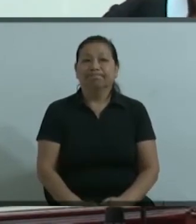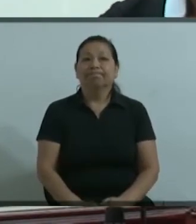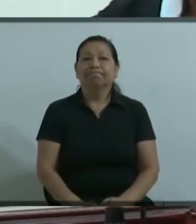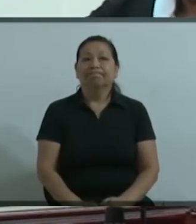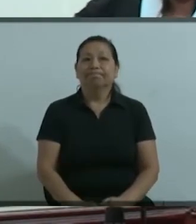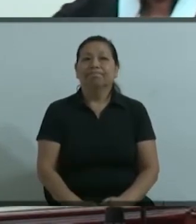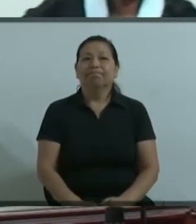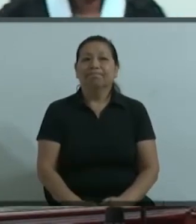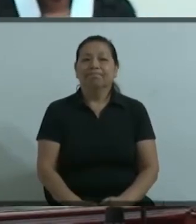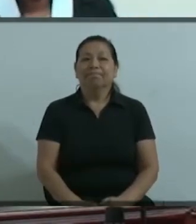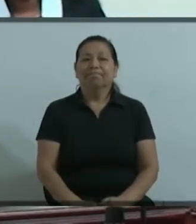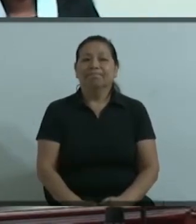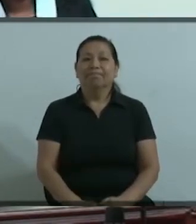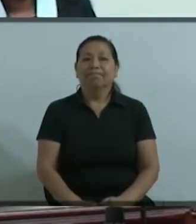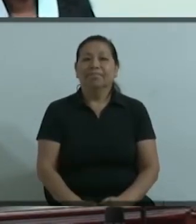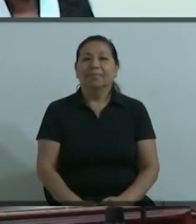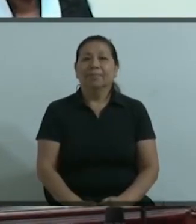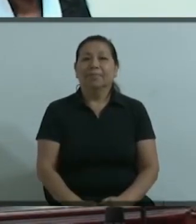bien